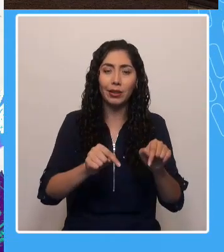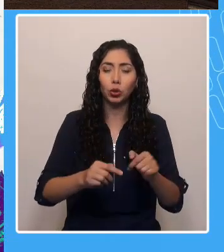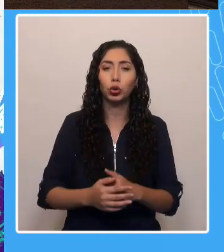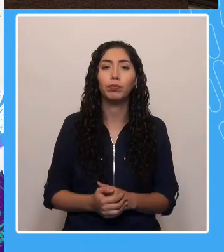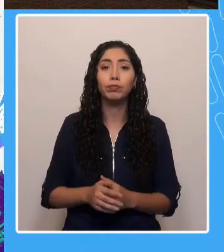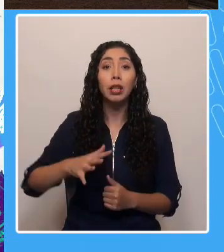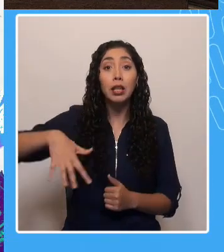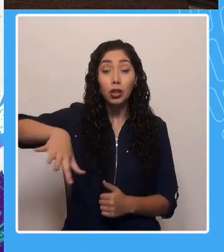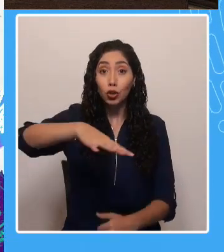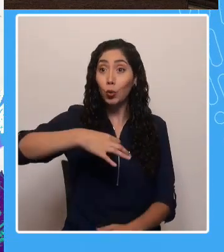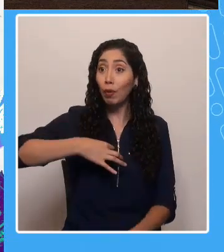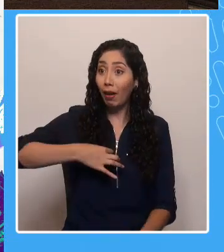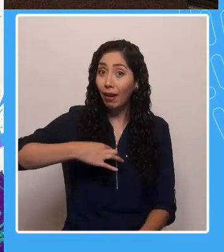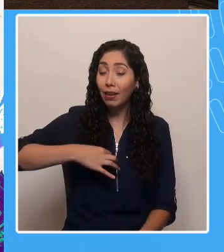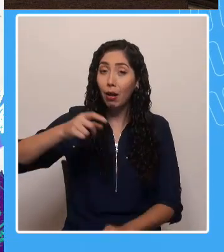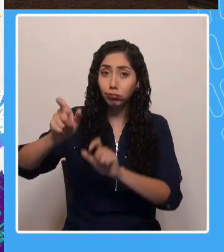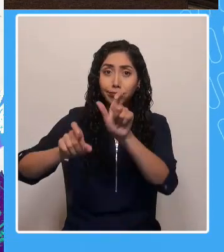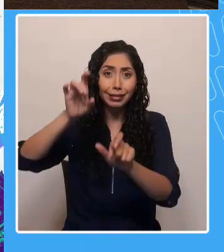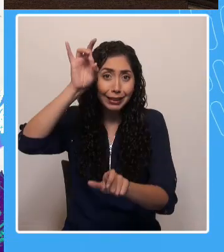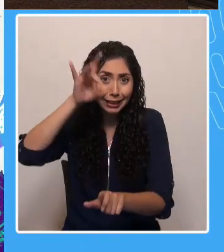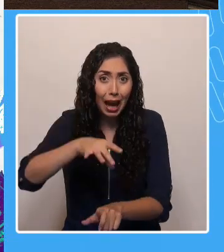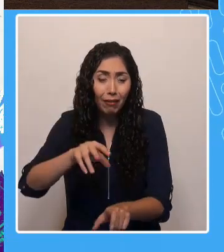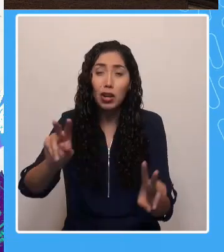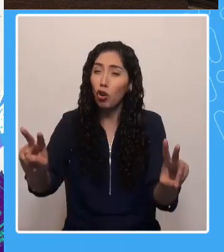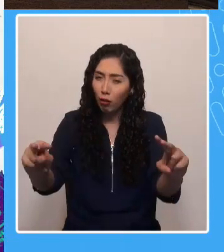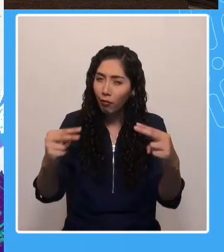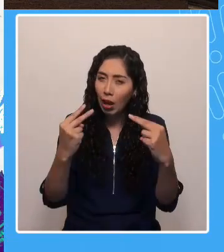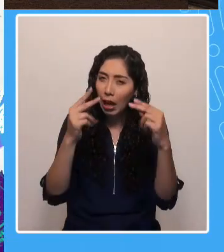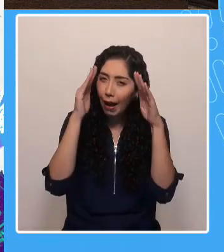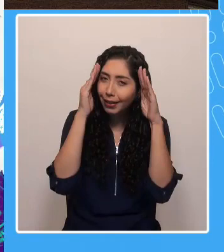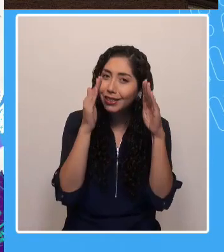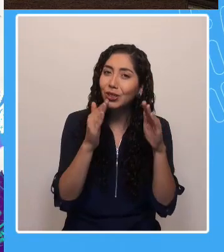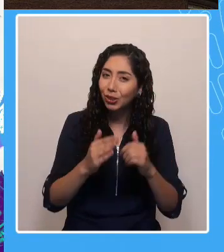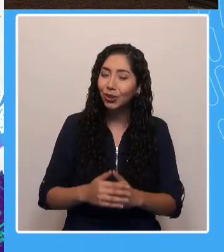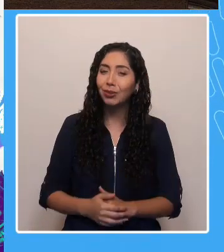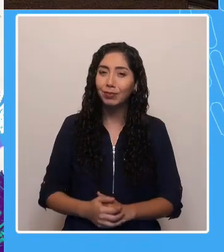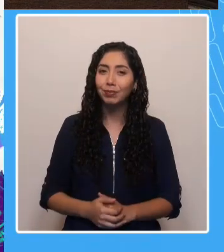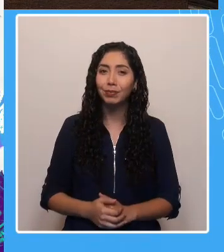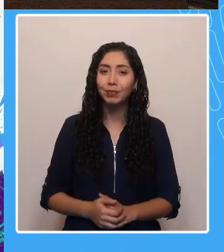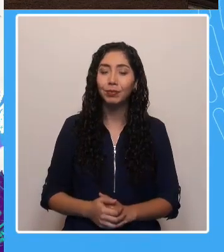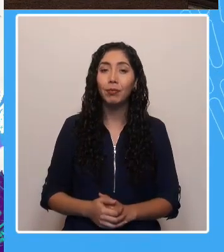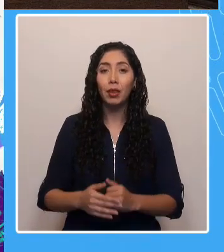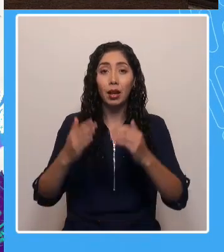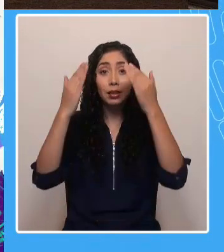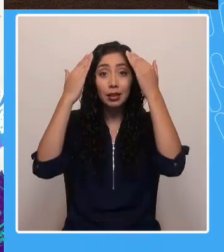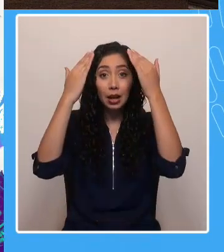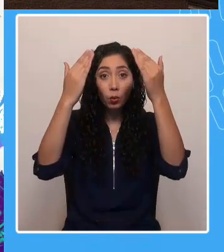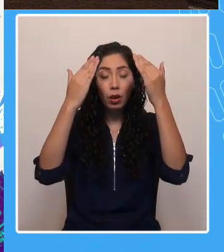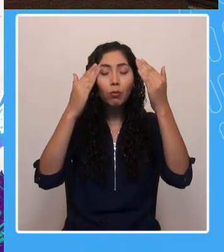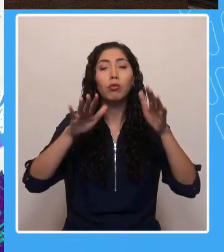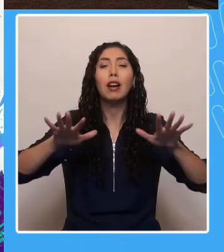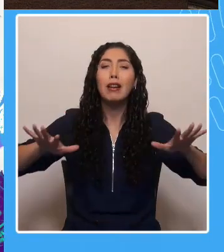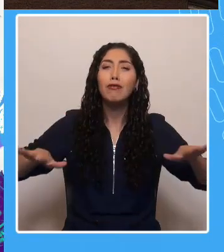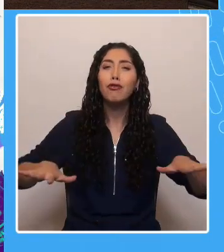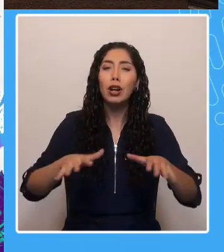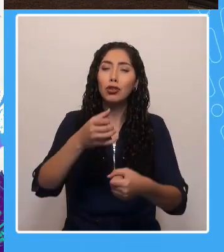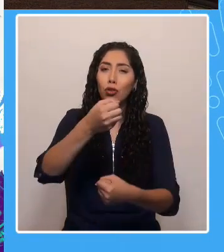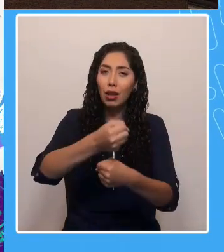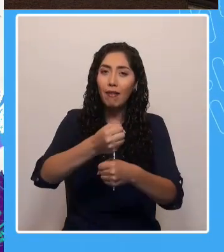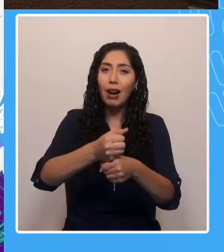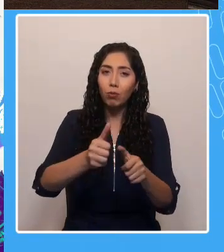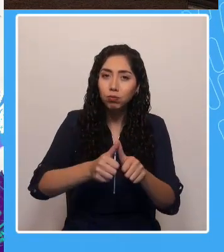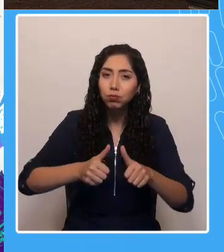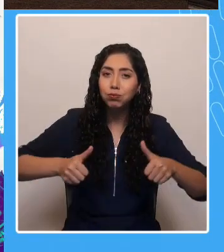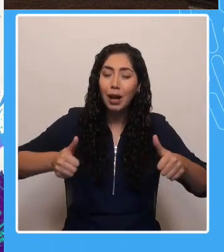ciudadanía lo sabe, nos sigue, nos escucha con atención. Saludamos el esfuerzo y el trabajo de la mesa directiva, a mis